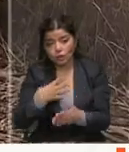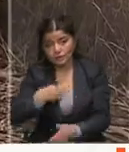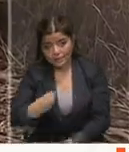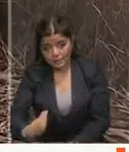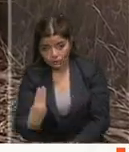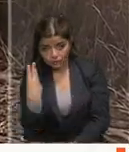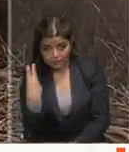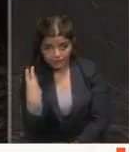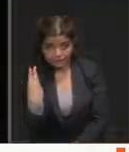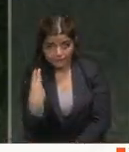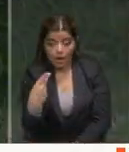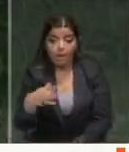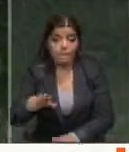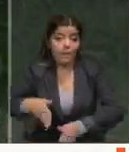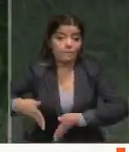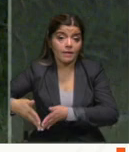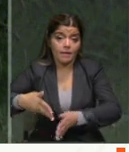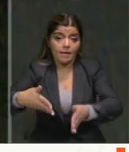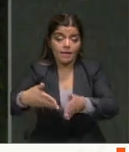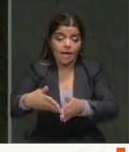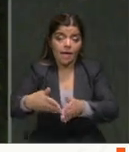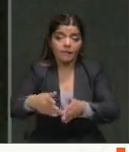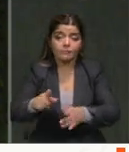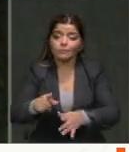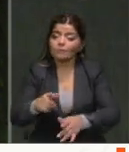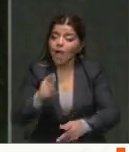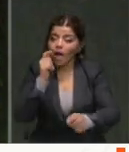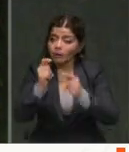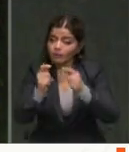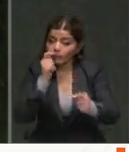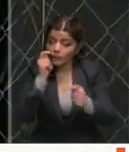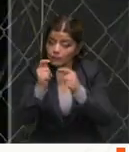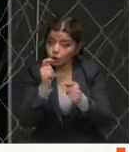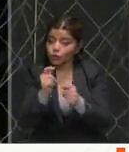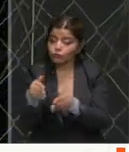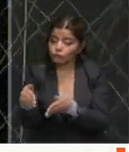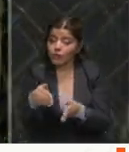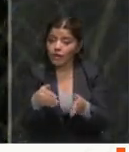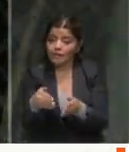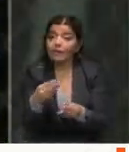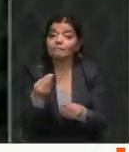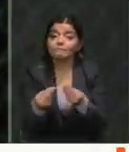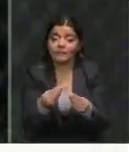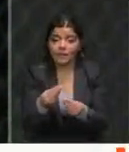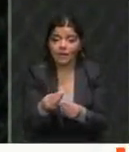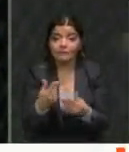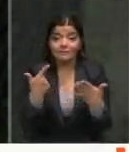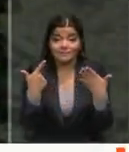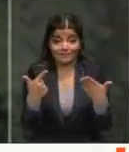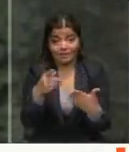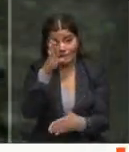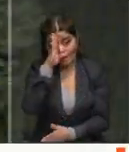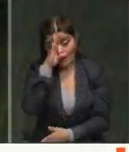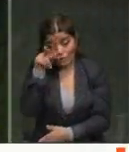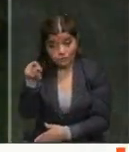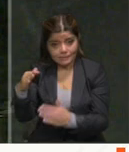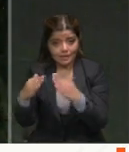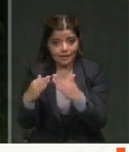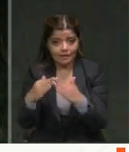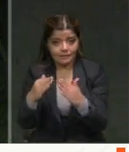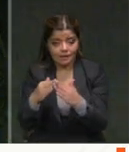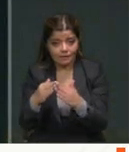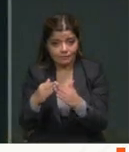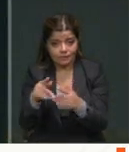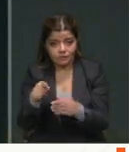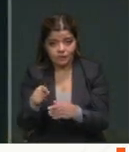que hace un tiempo, según su familia, la exponía a un peligro latente. Aquí hay como 7 perros, aquí en esta casa. Salían